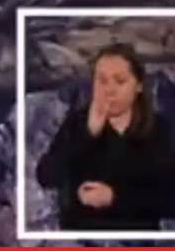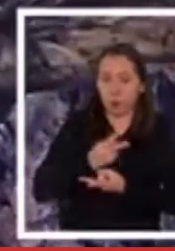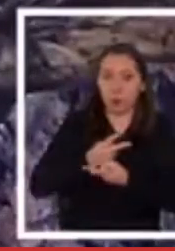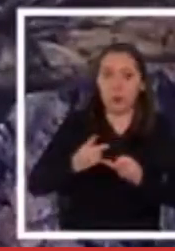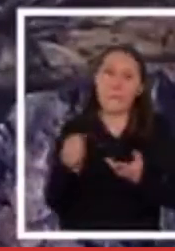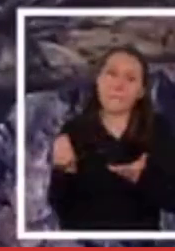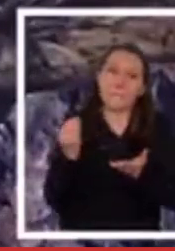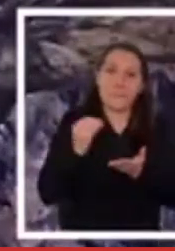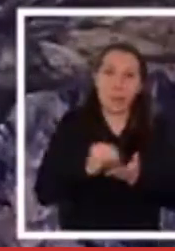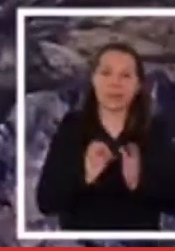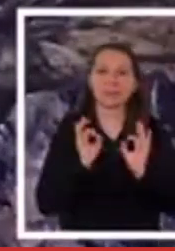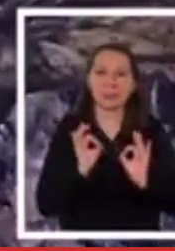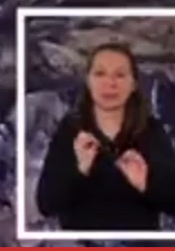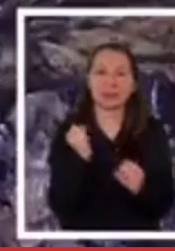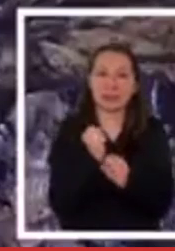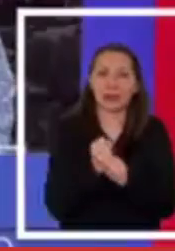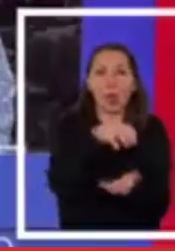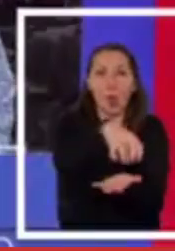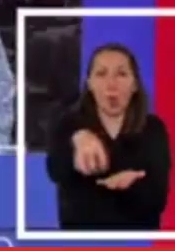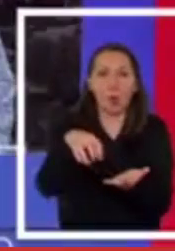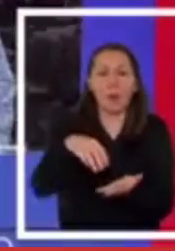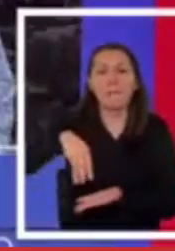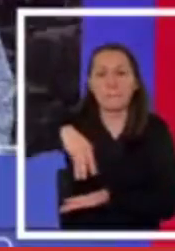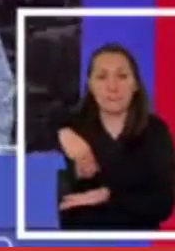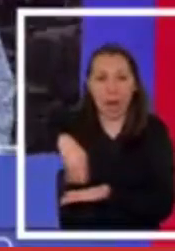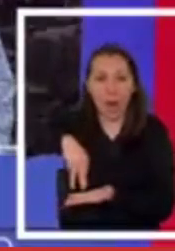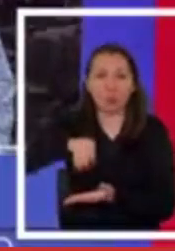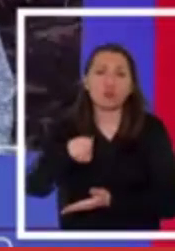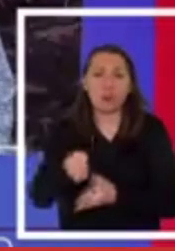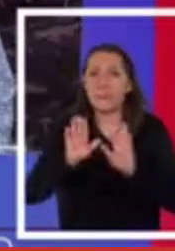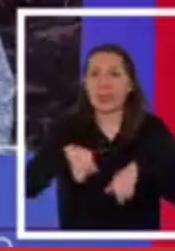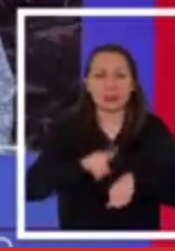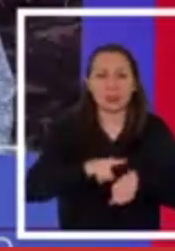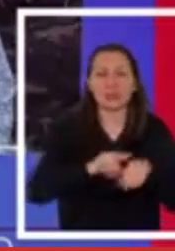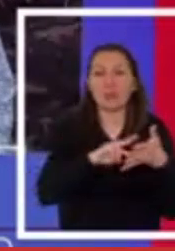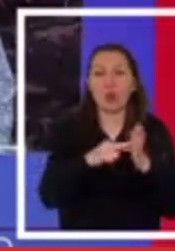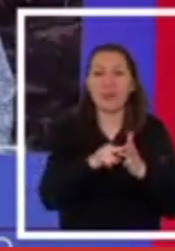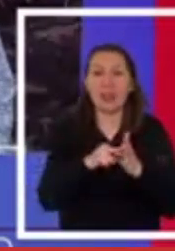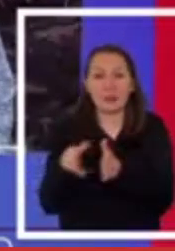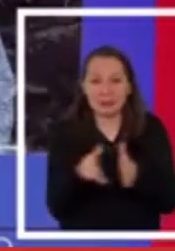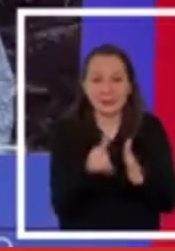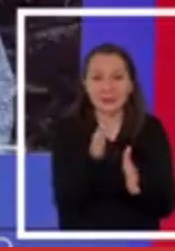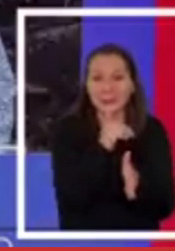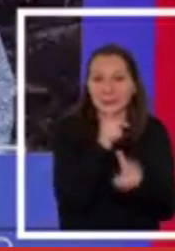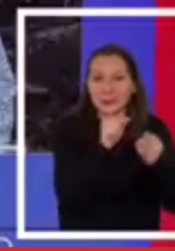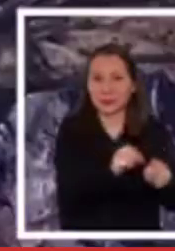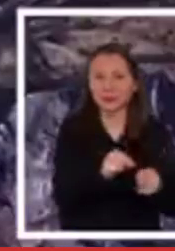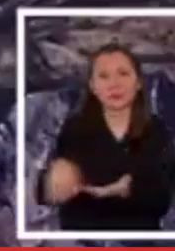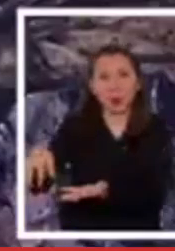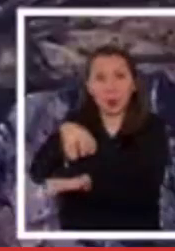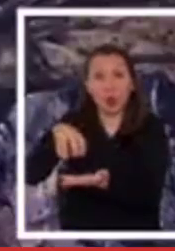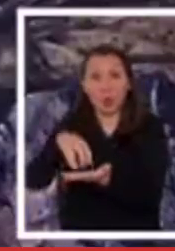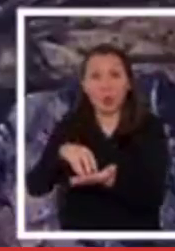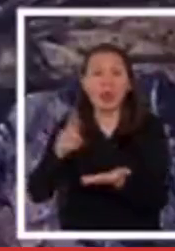públicos para reforzar particularmente las comunas de maule que estaban al mismo tiempo con problemas de conectividad en el caso de